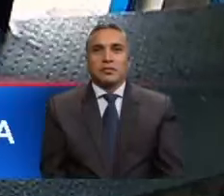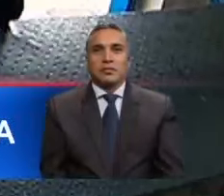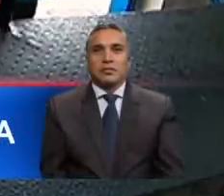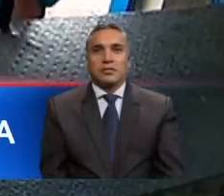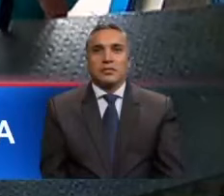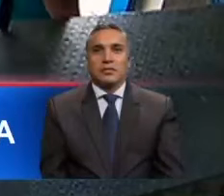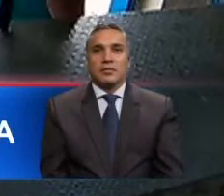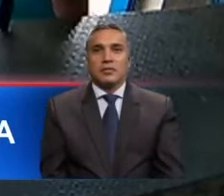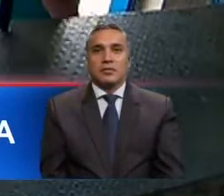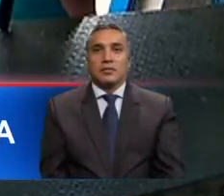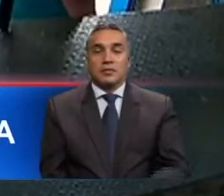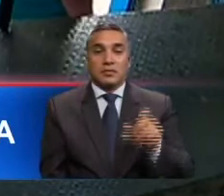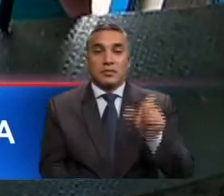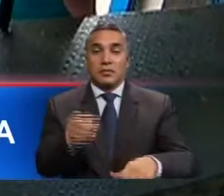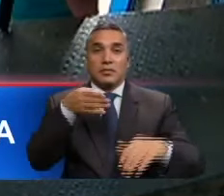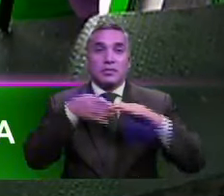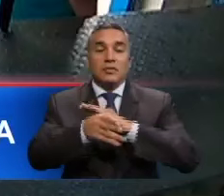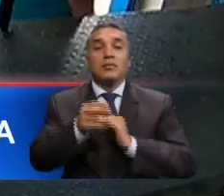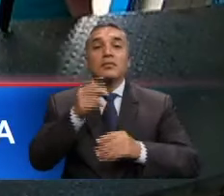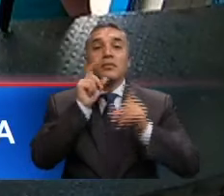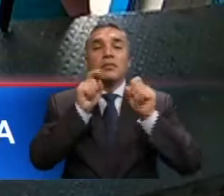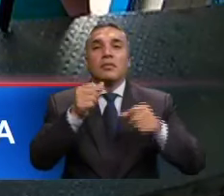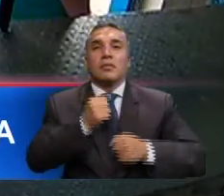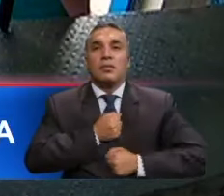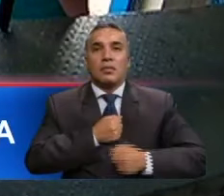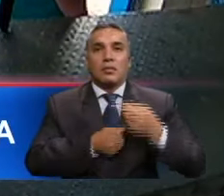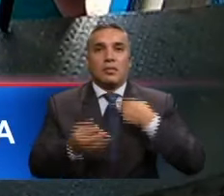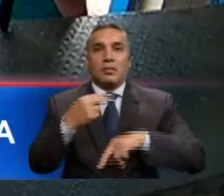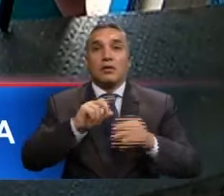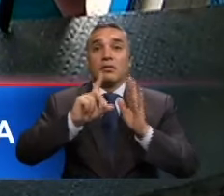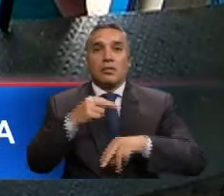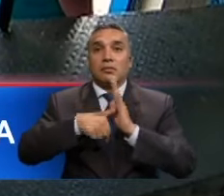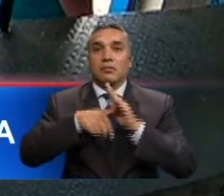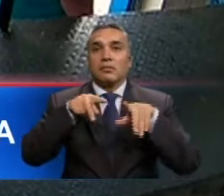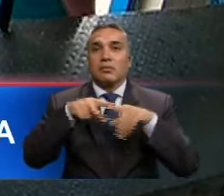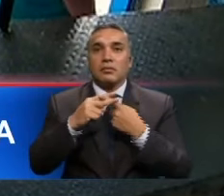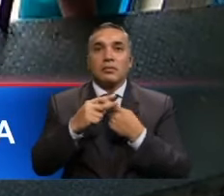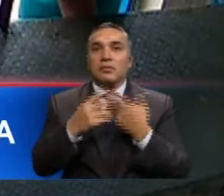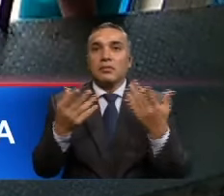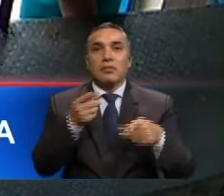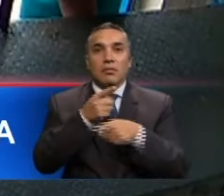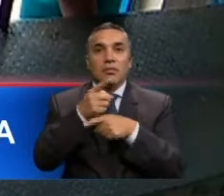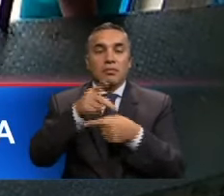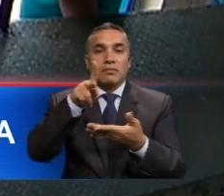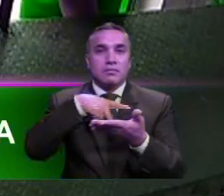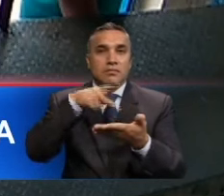Los sujetos ingresan preguntando por el dueño del local. Luego, comienzan con la extorsión.